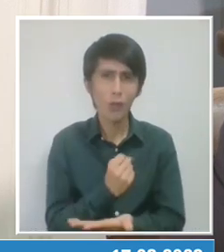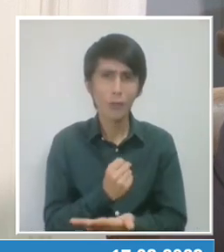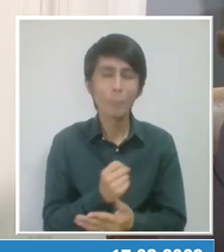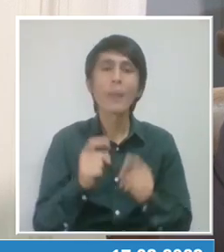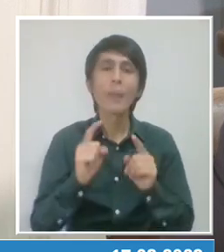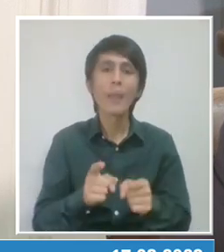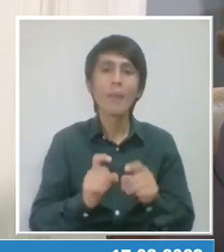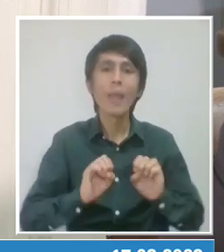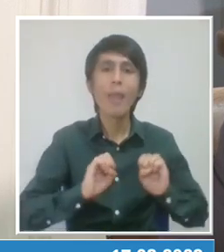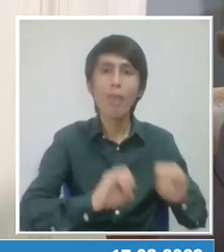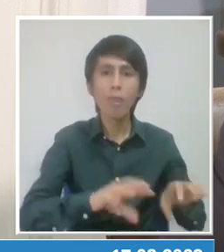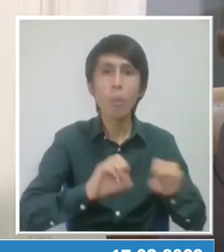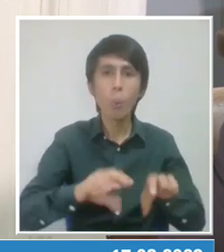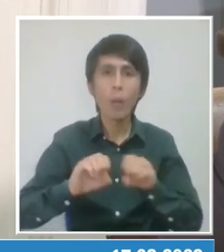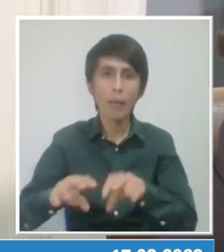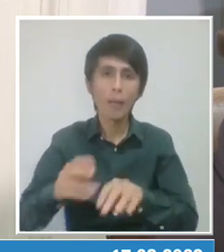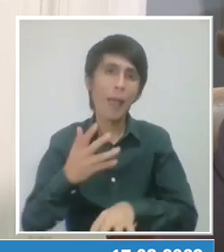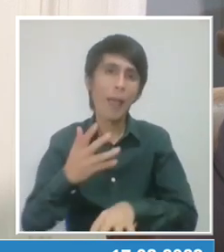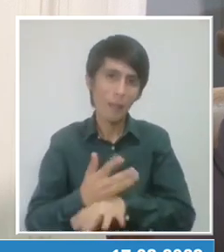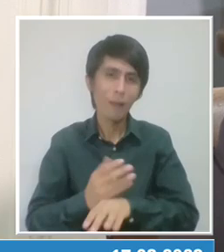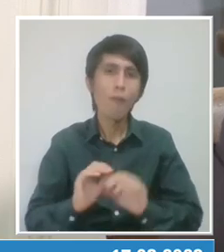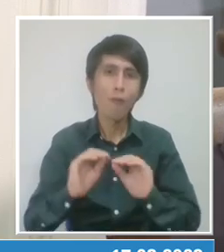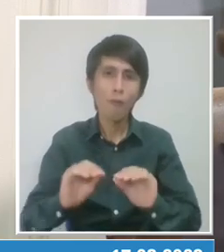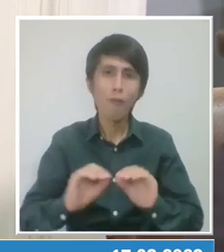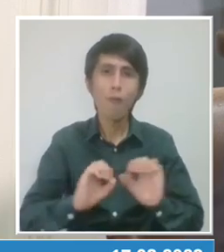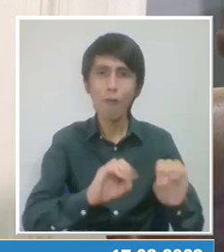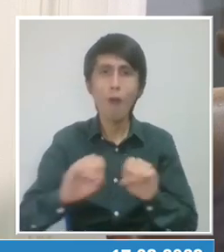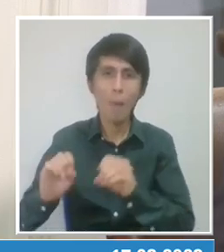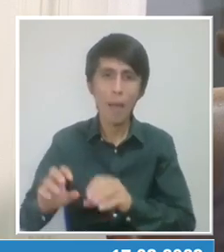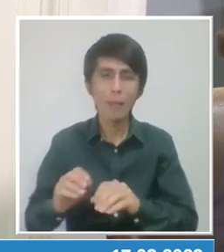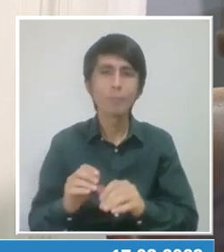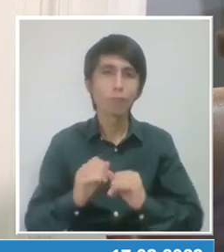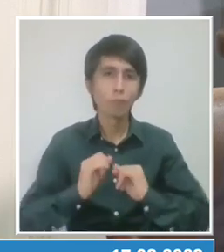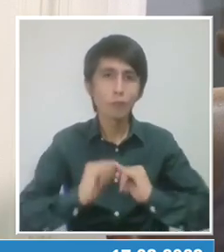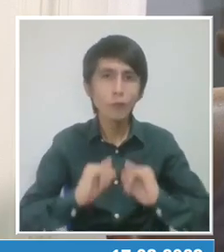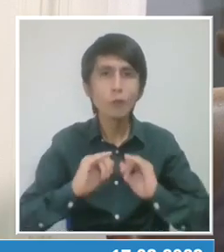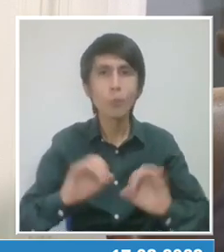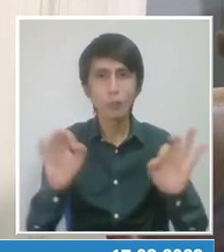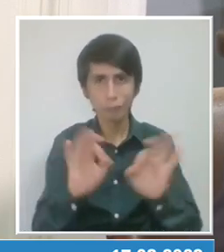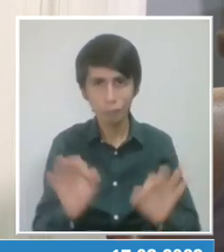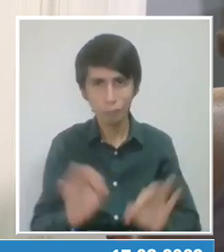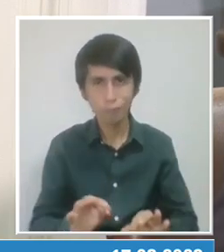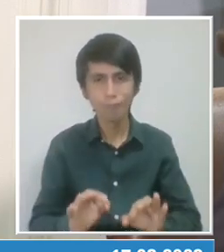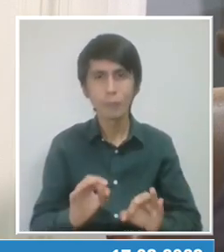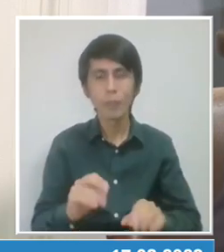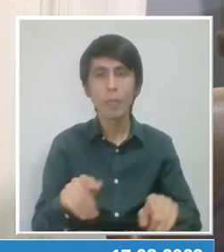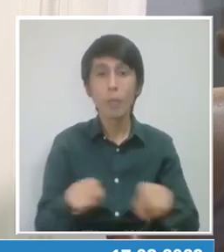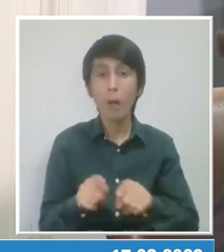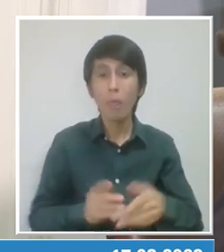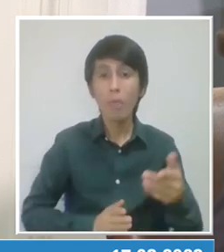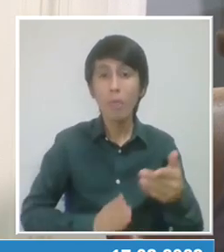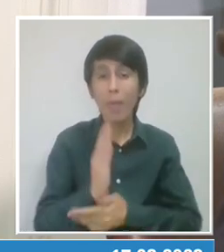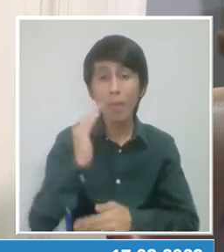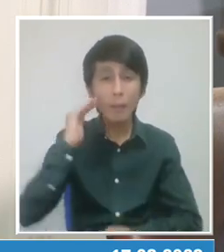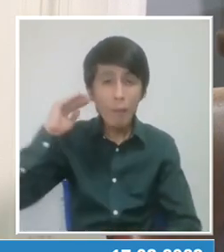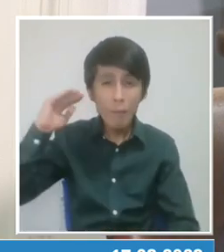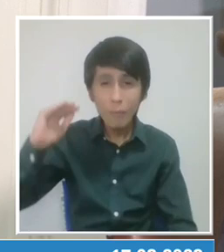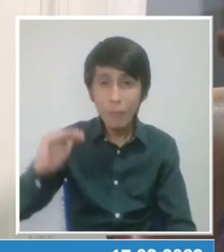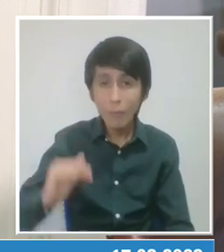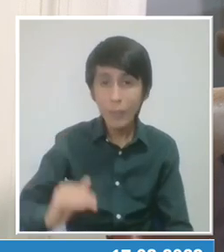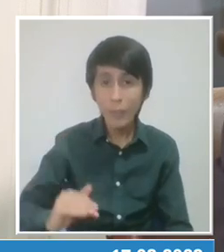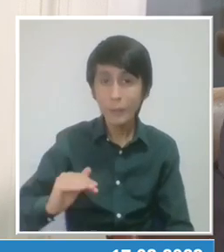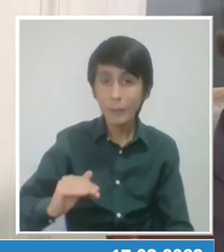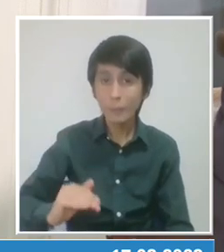hay que formar, hay que instruir, hay que, desde la más tierna infancia, ¿no es cierto?, llevar